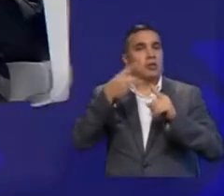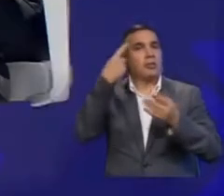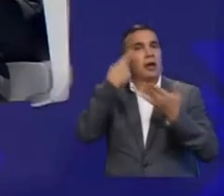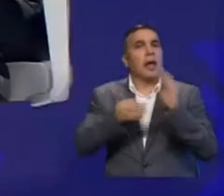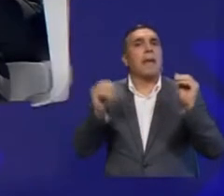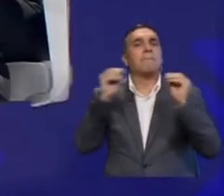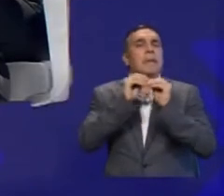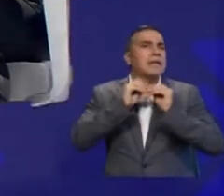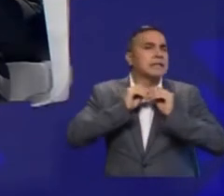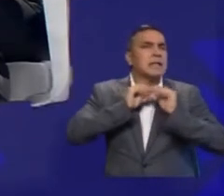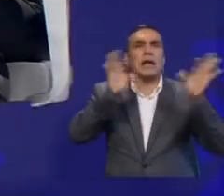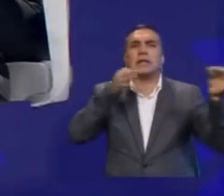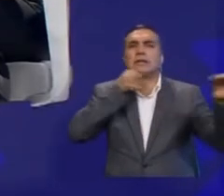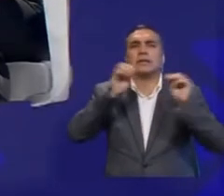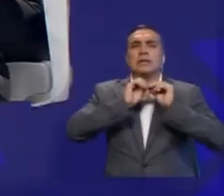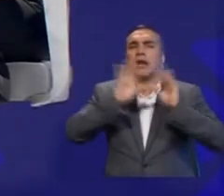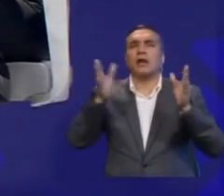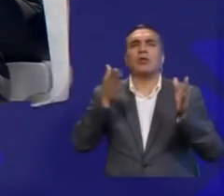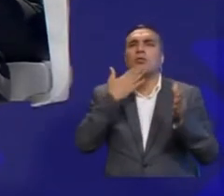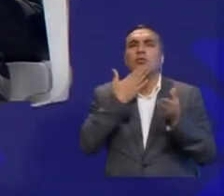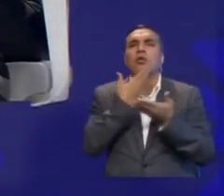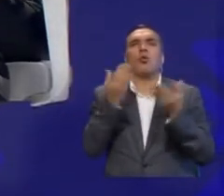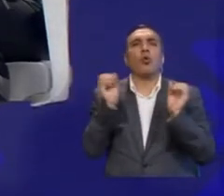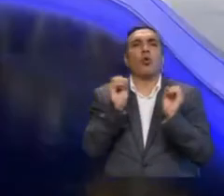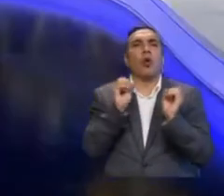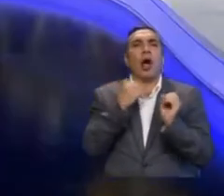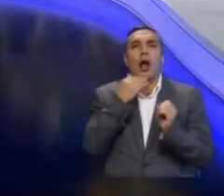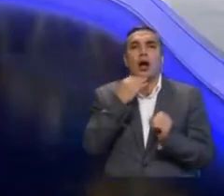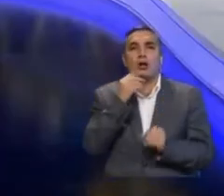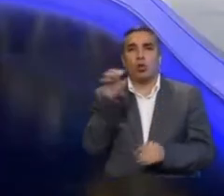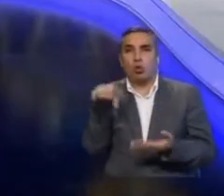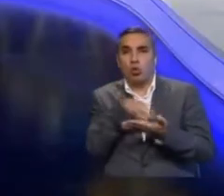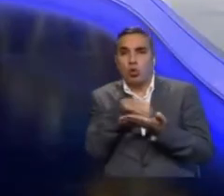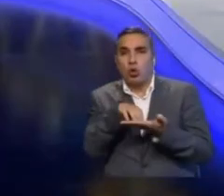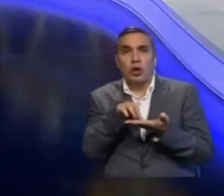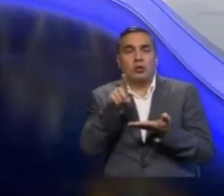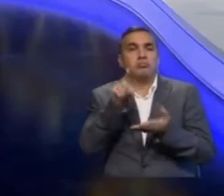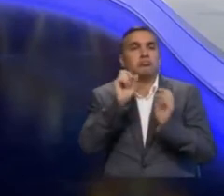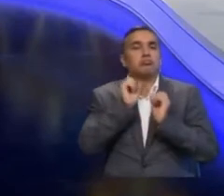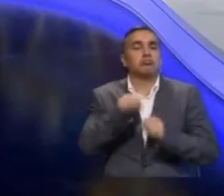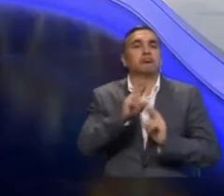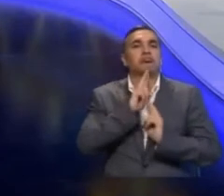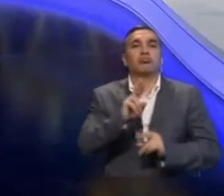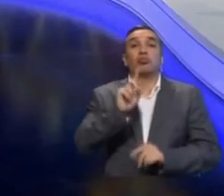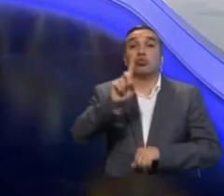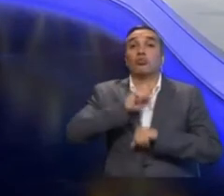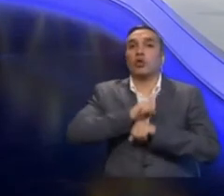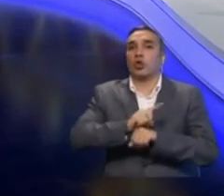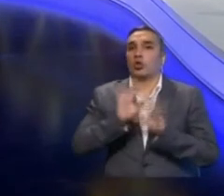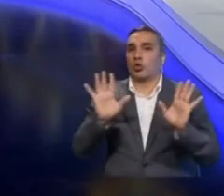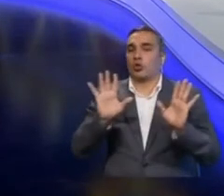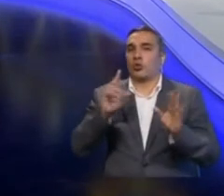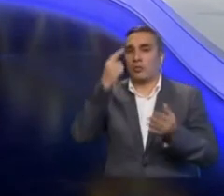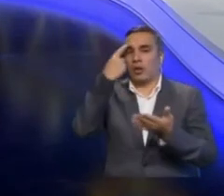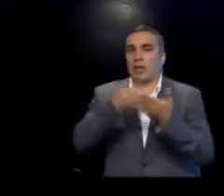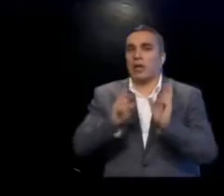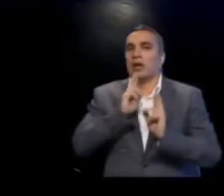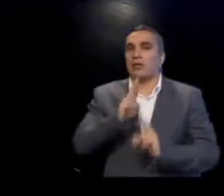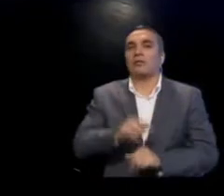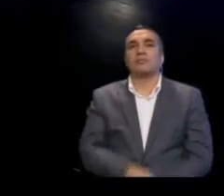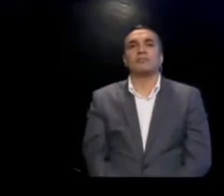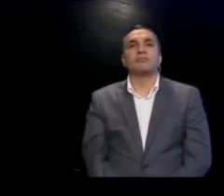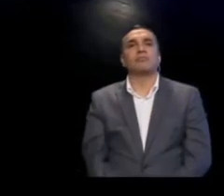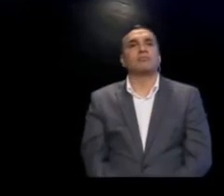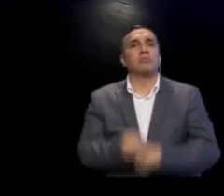ampliar su explicación o aclarar algo que de pronto no fue respondido. Para ello van a tener un minuto para esta respuesta.